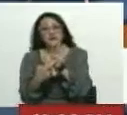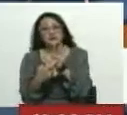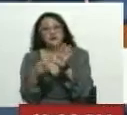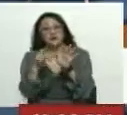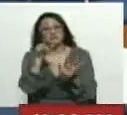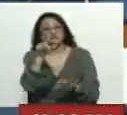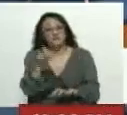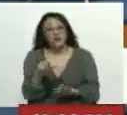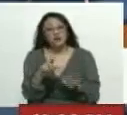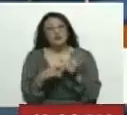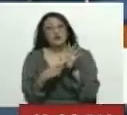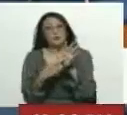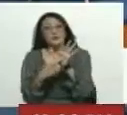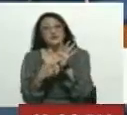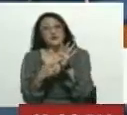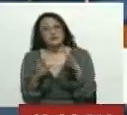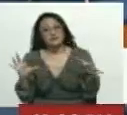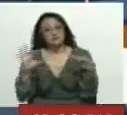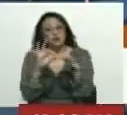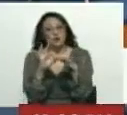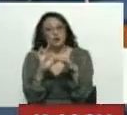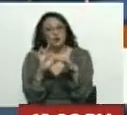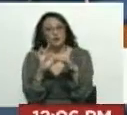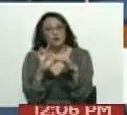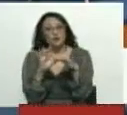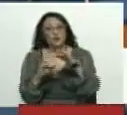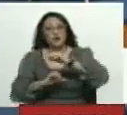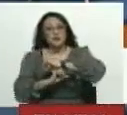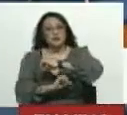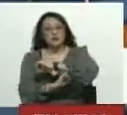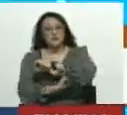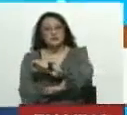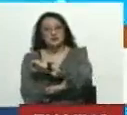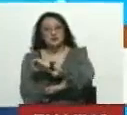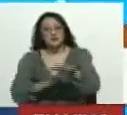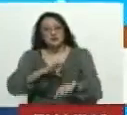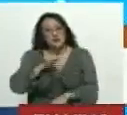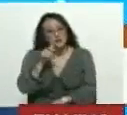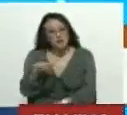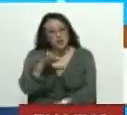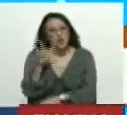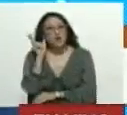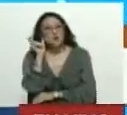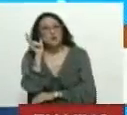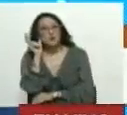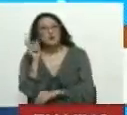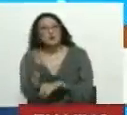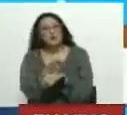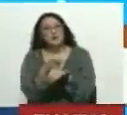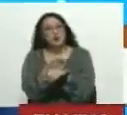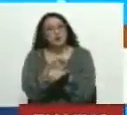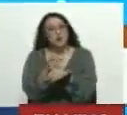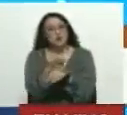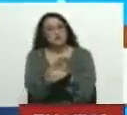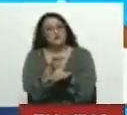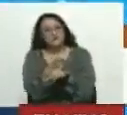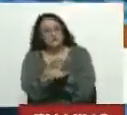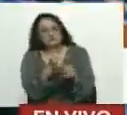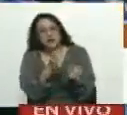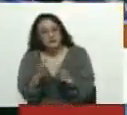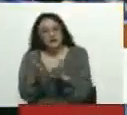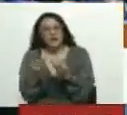que se enlazan se conectan con las bases del pueblo y escuchan al pueblo y gobiernan desde el pueblo y